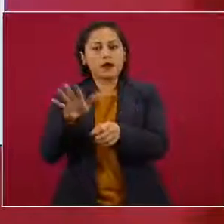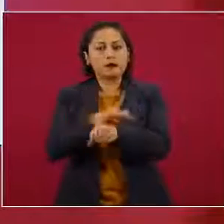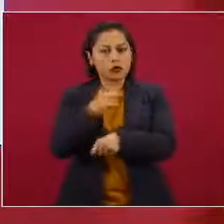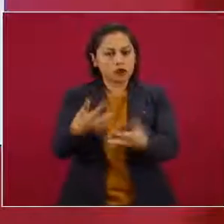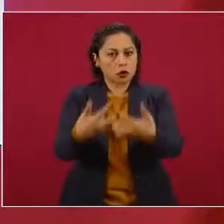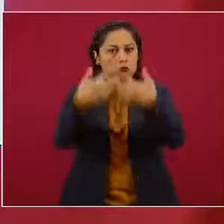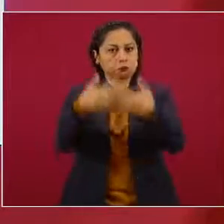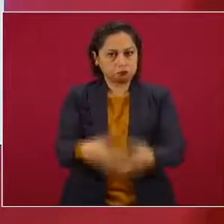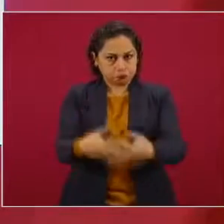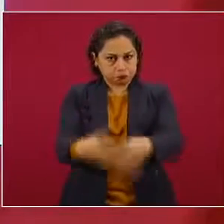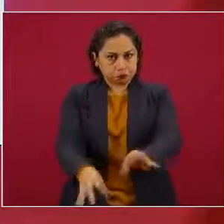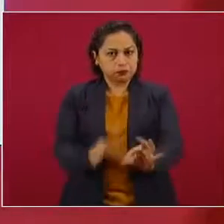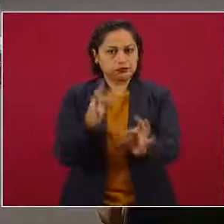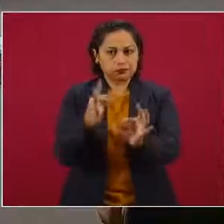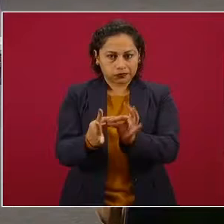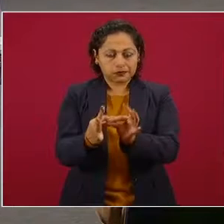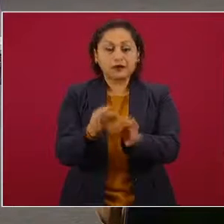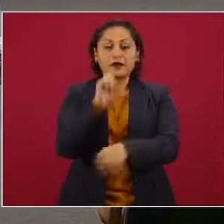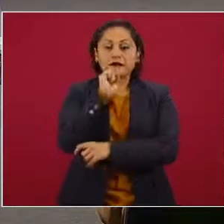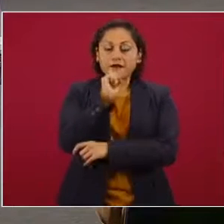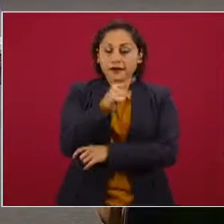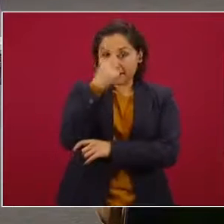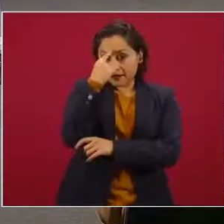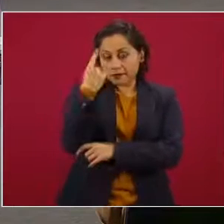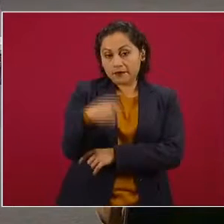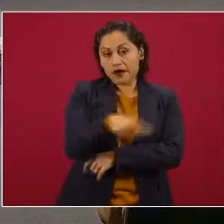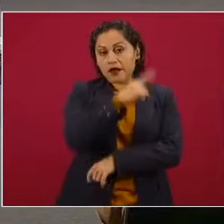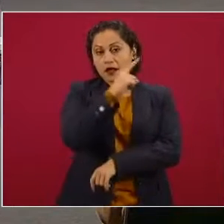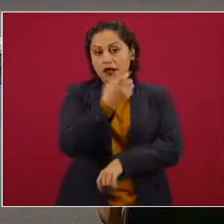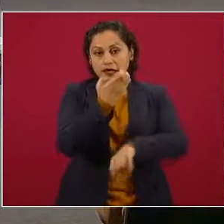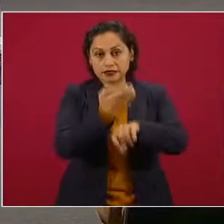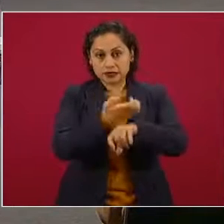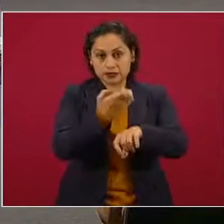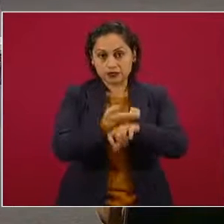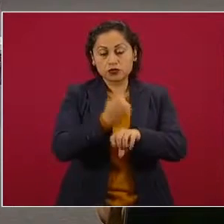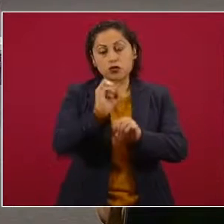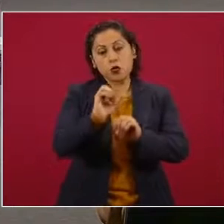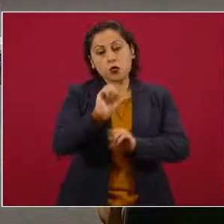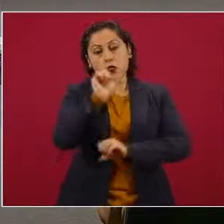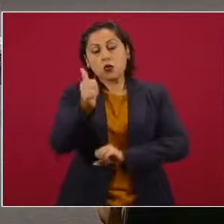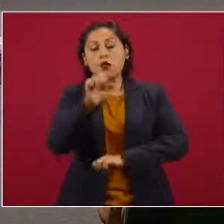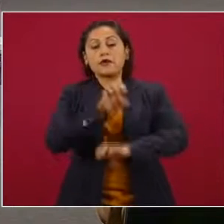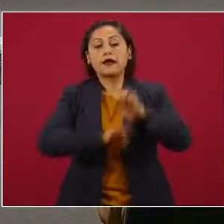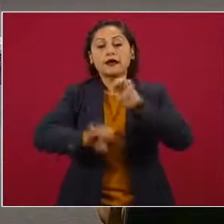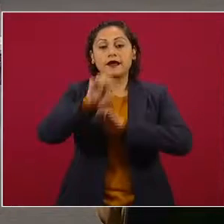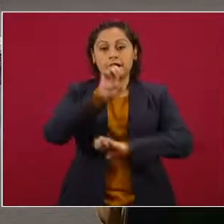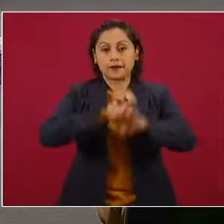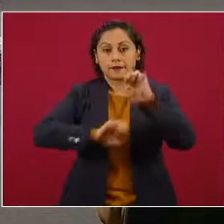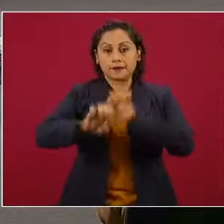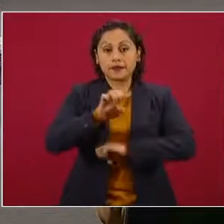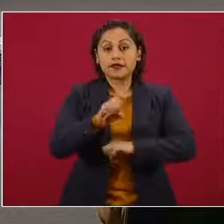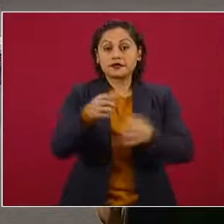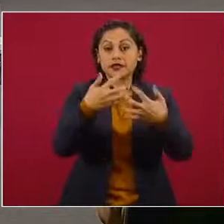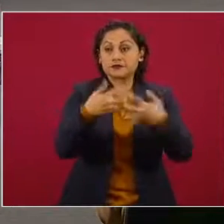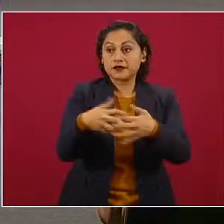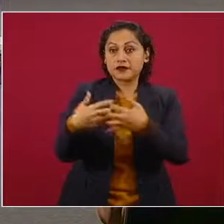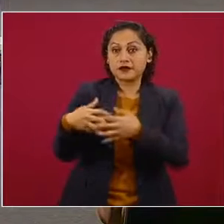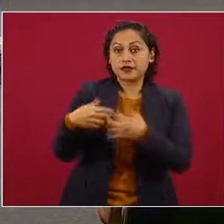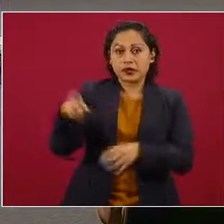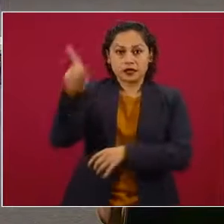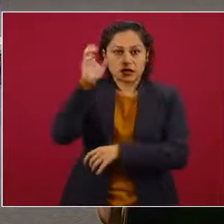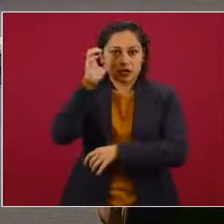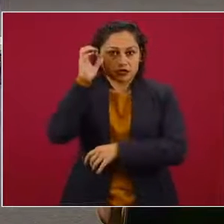para la manufactura de Estados Unidos, y la mayoría de las empresas que fabrican están en China, pero se